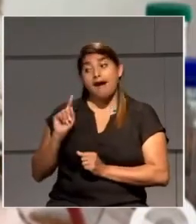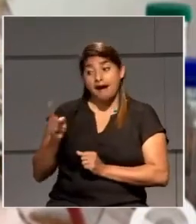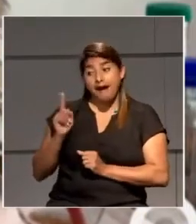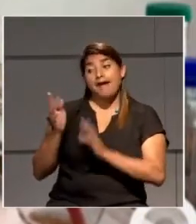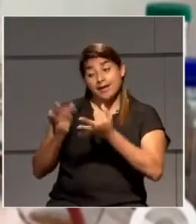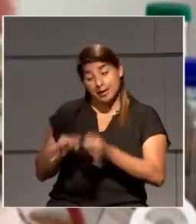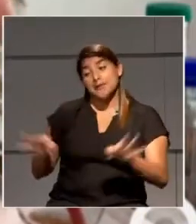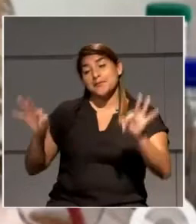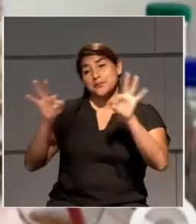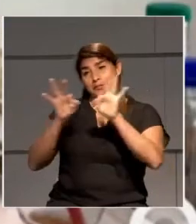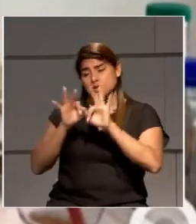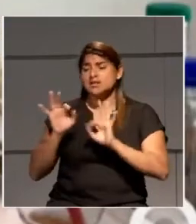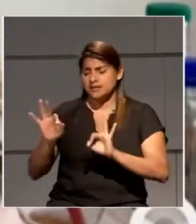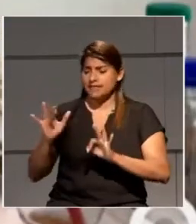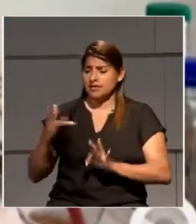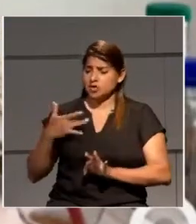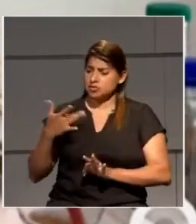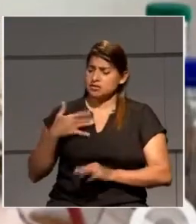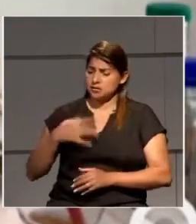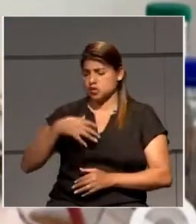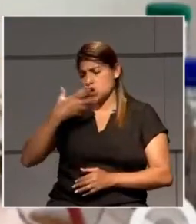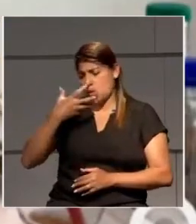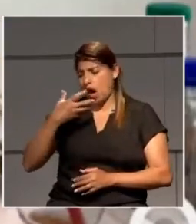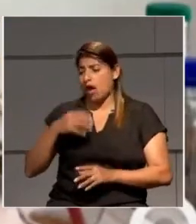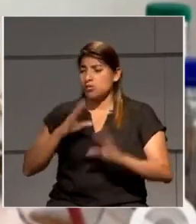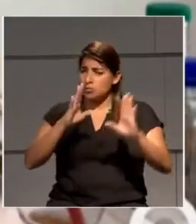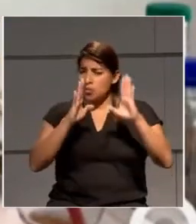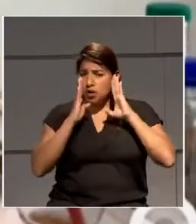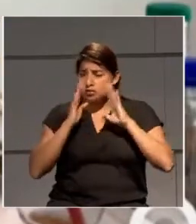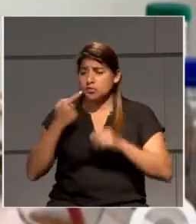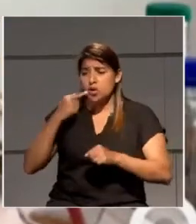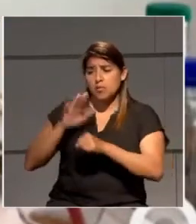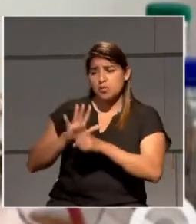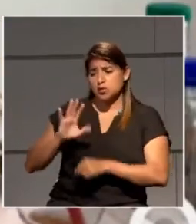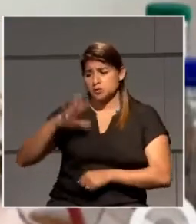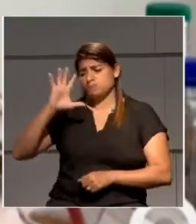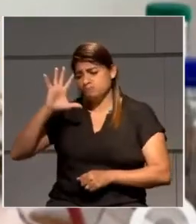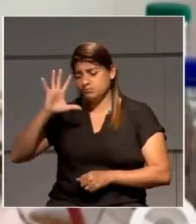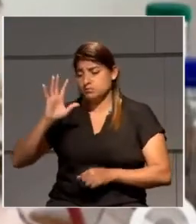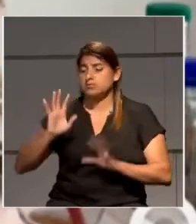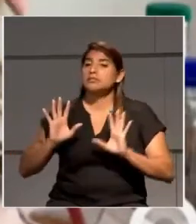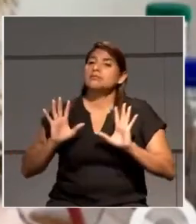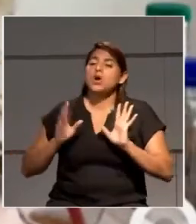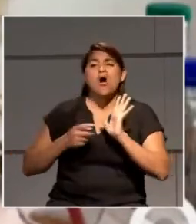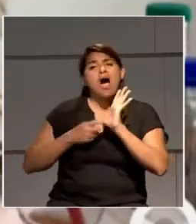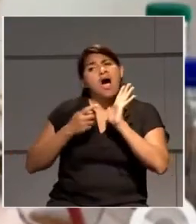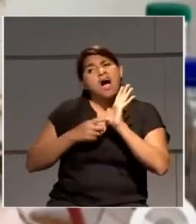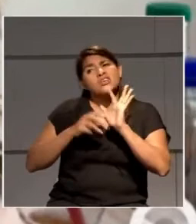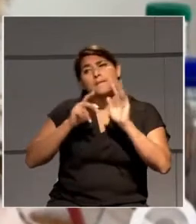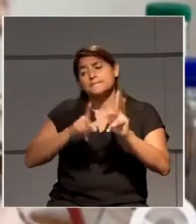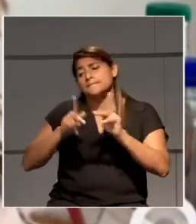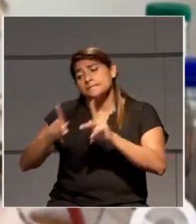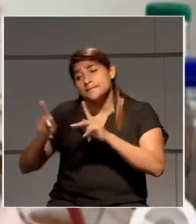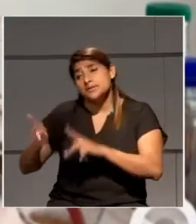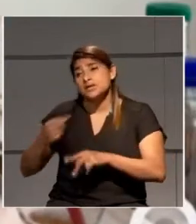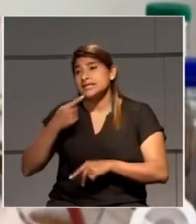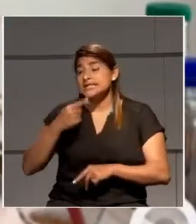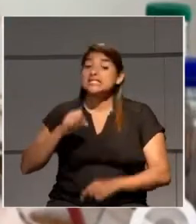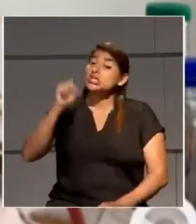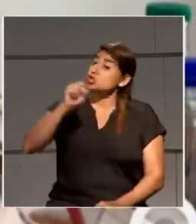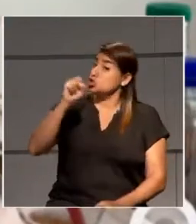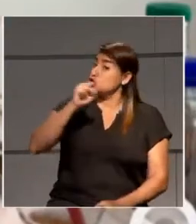importante. Está bien que usted se enojara, claro, si yo no estaba haciendo lo que dije que iba a hacer. Uh-huh. Es que a veces hay gente que